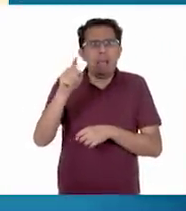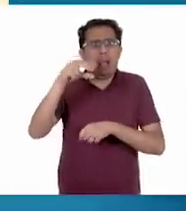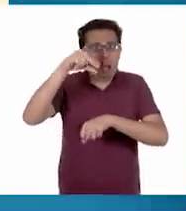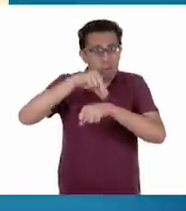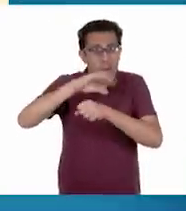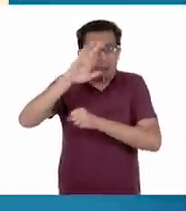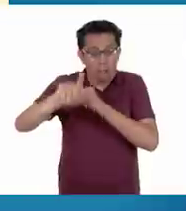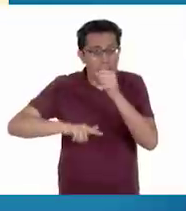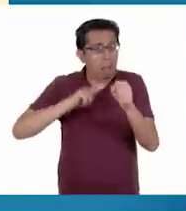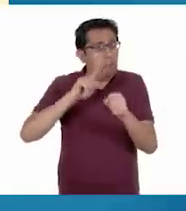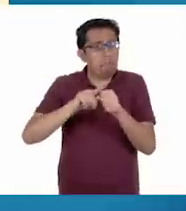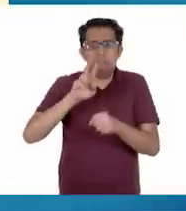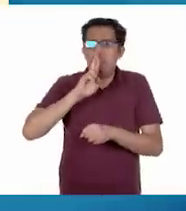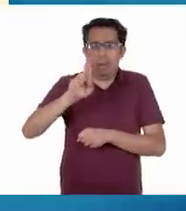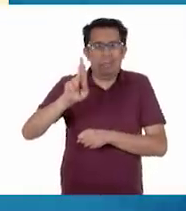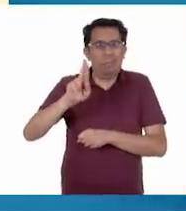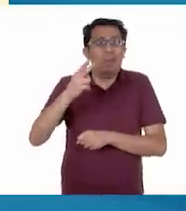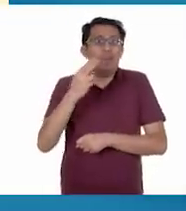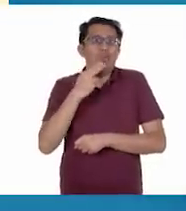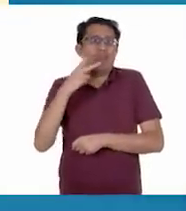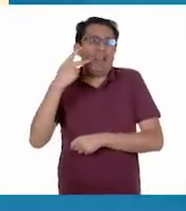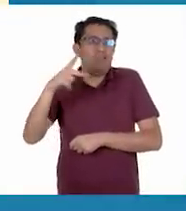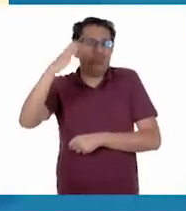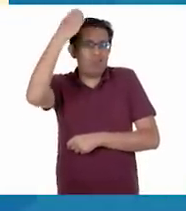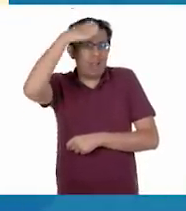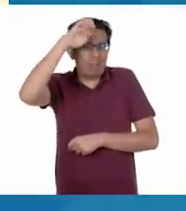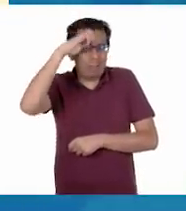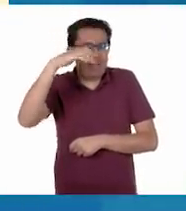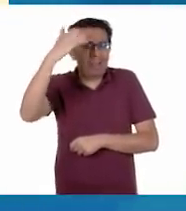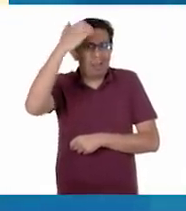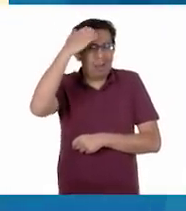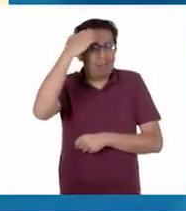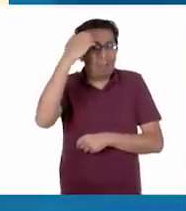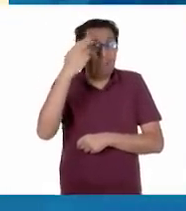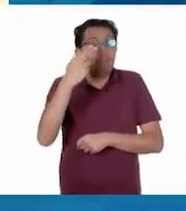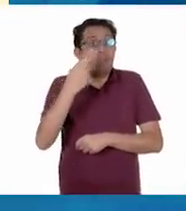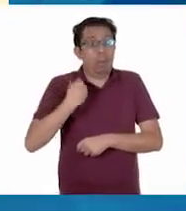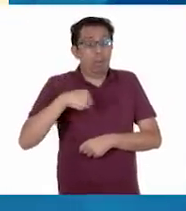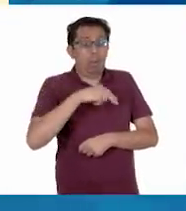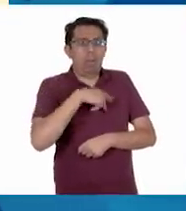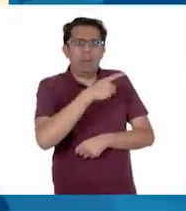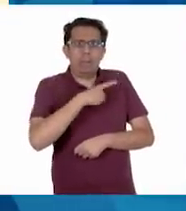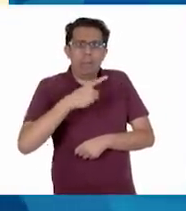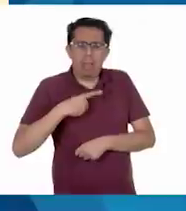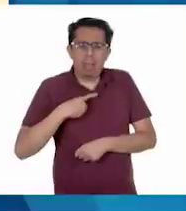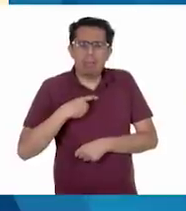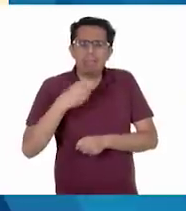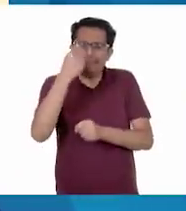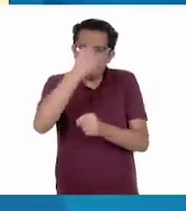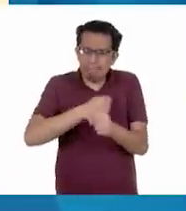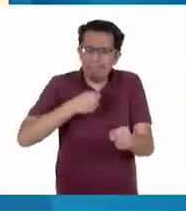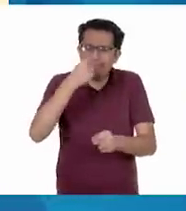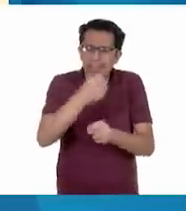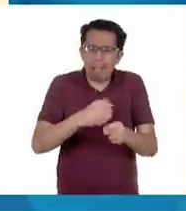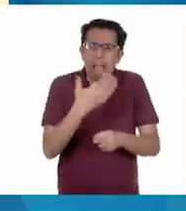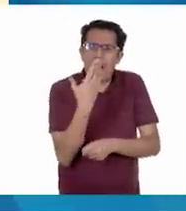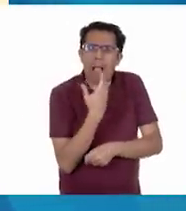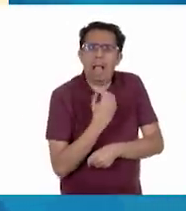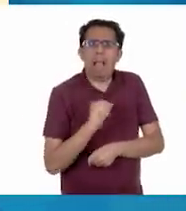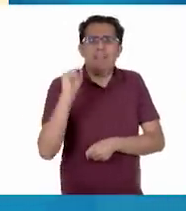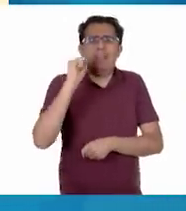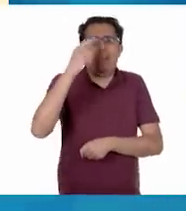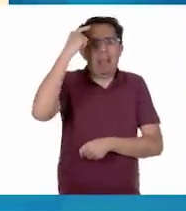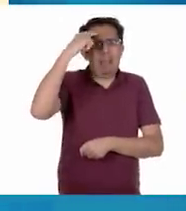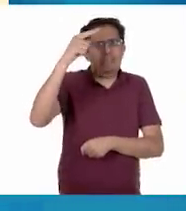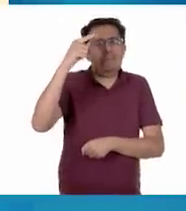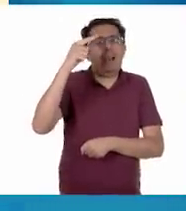sus conocimientos y experiencias. Nosotros tenemos que ejercitar la habilidad de encontrar la idea clave en la respuesta que nos den las